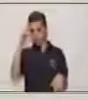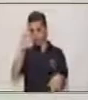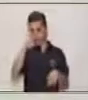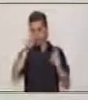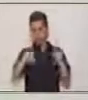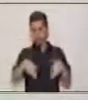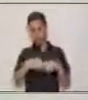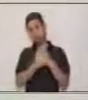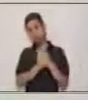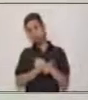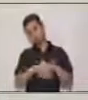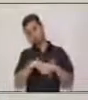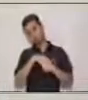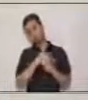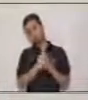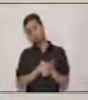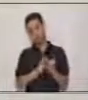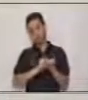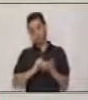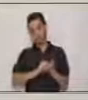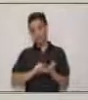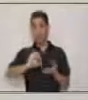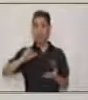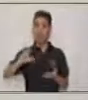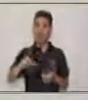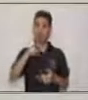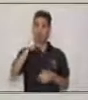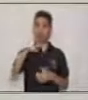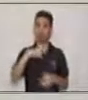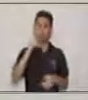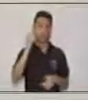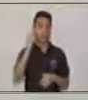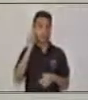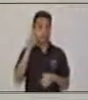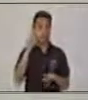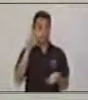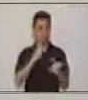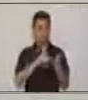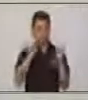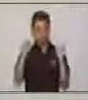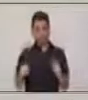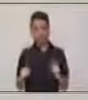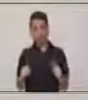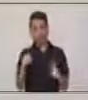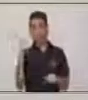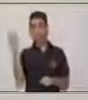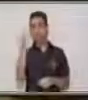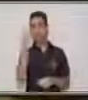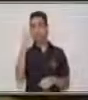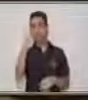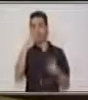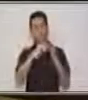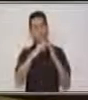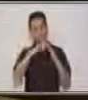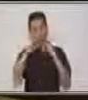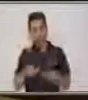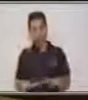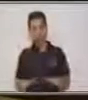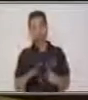lávate las manos constantemente con agua y con jabón. Si tienes gel, también lo puedes hacer. Importante, quédate en casa